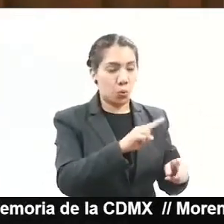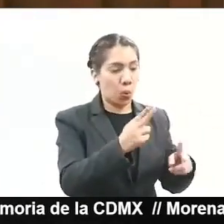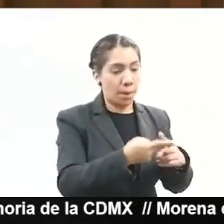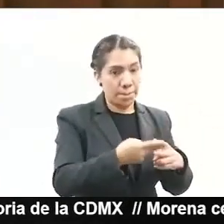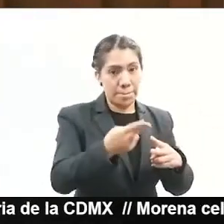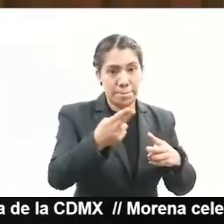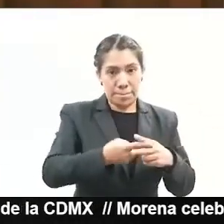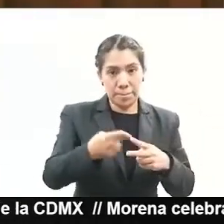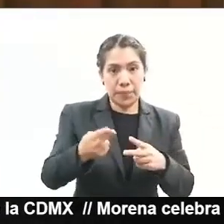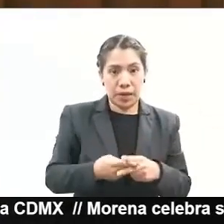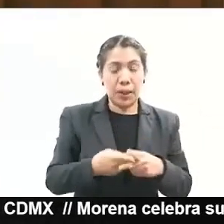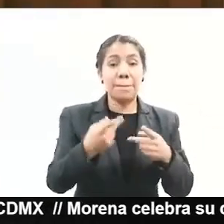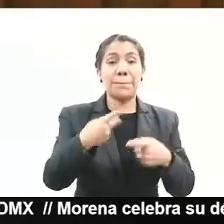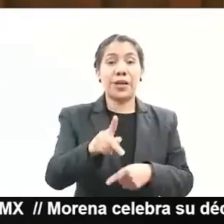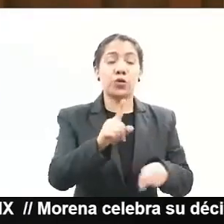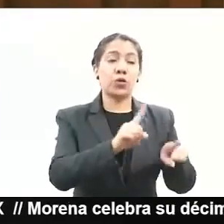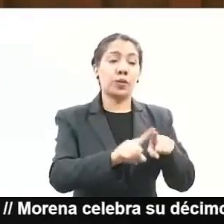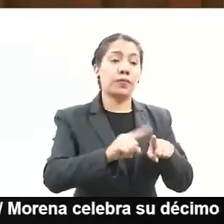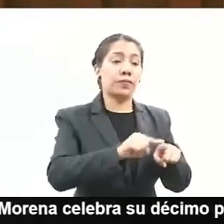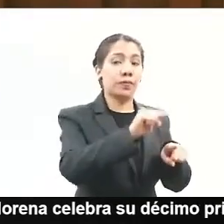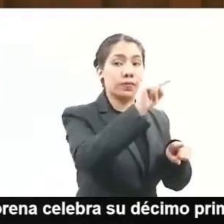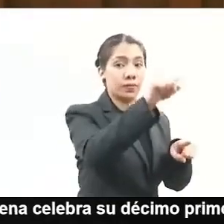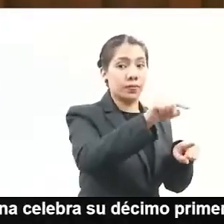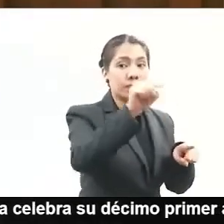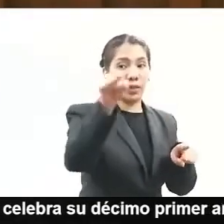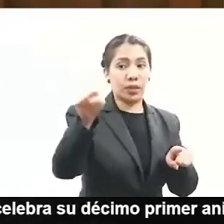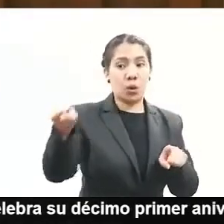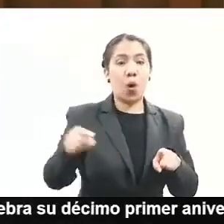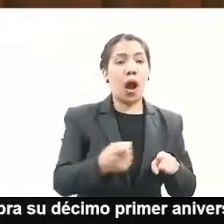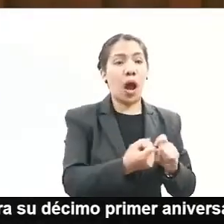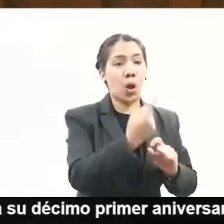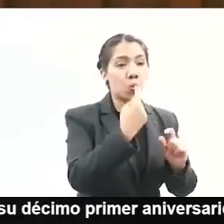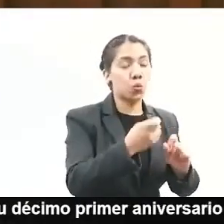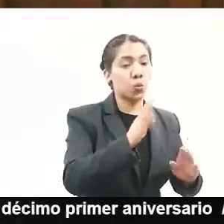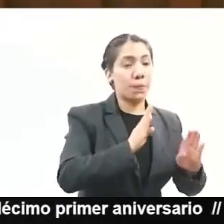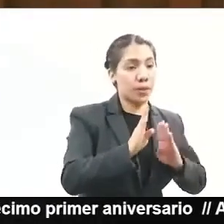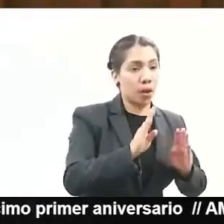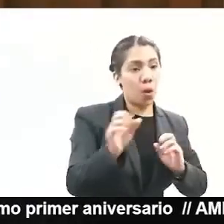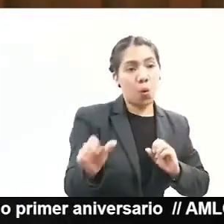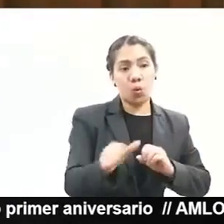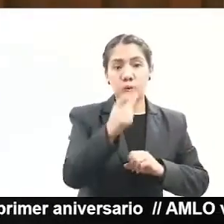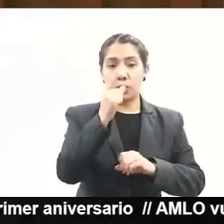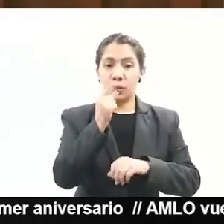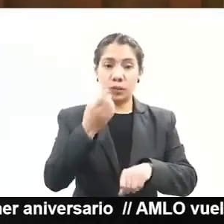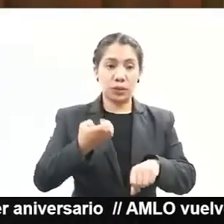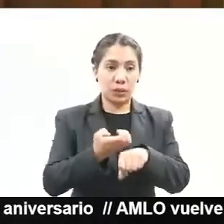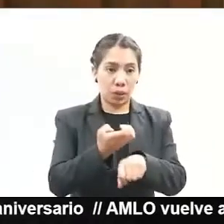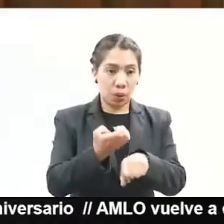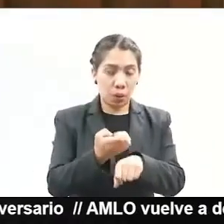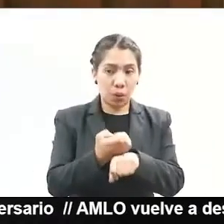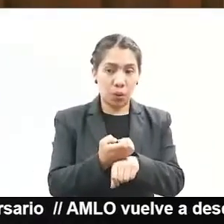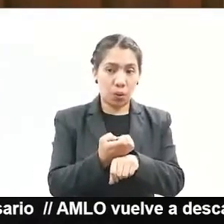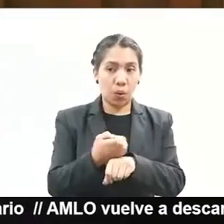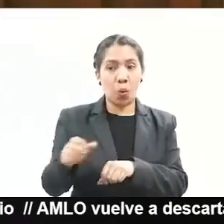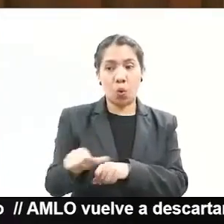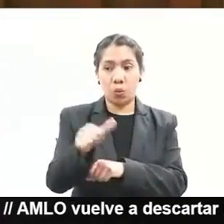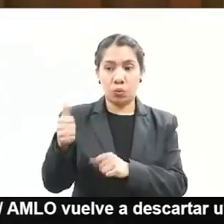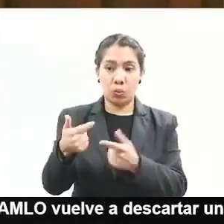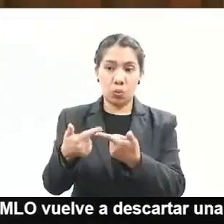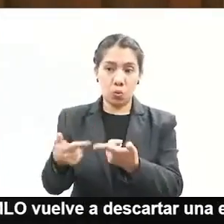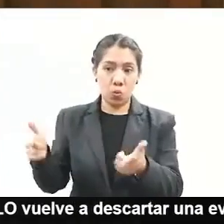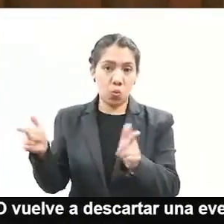¿no? Incluyendo algunos bajo custodia militar, otros por la policía estatal, otros por parte del propio grupos del